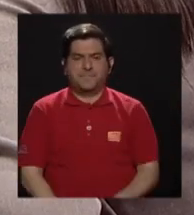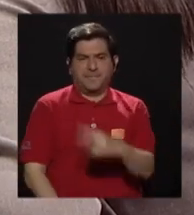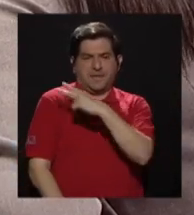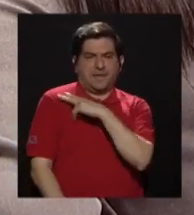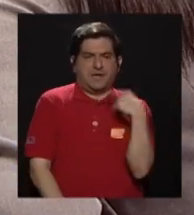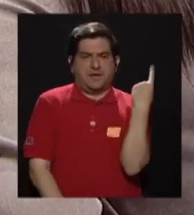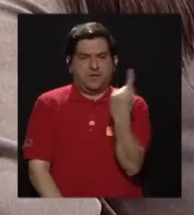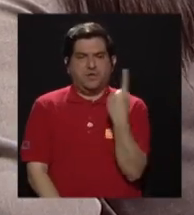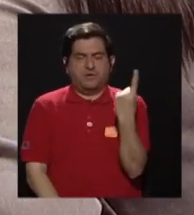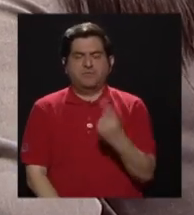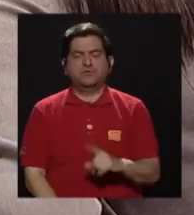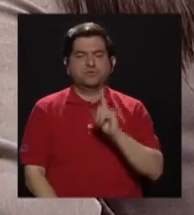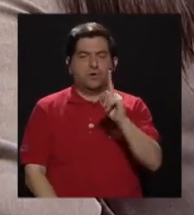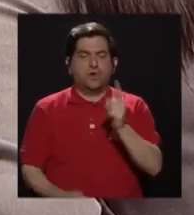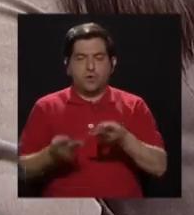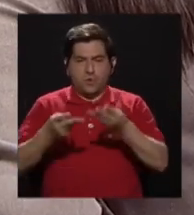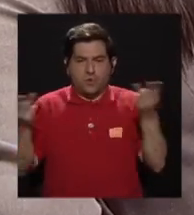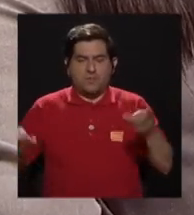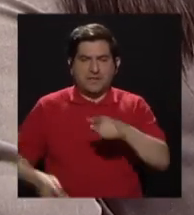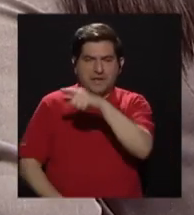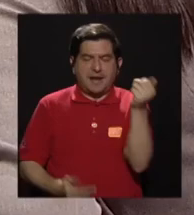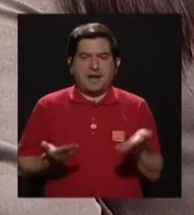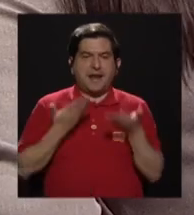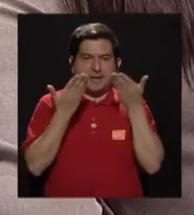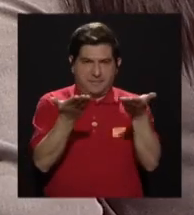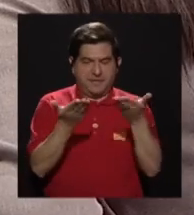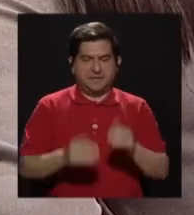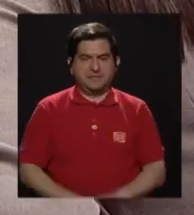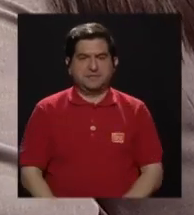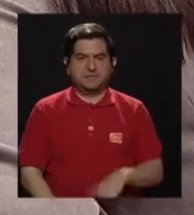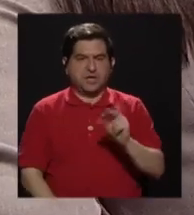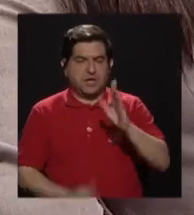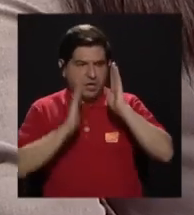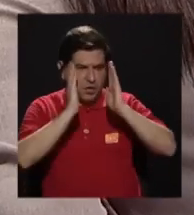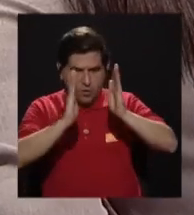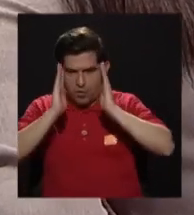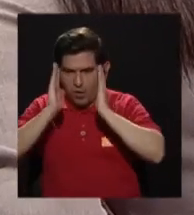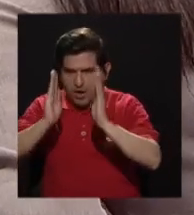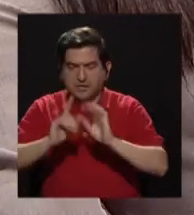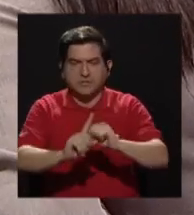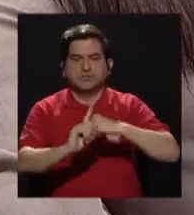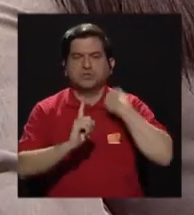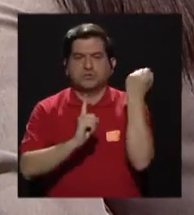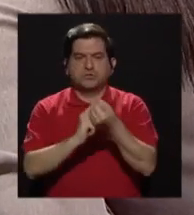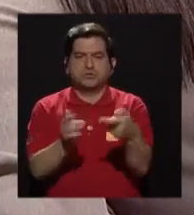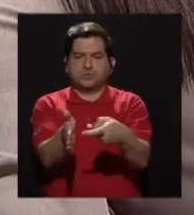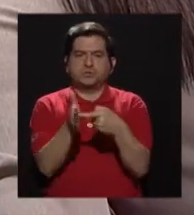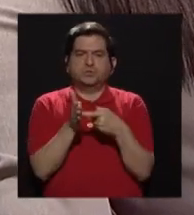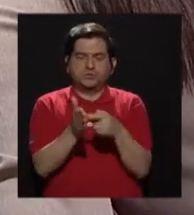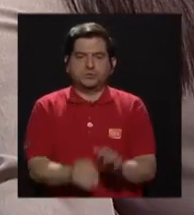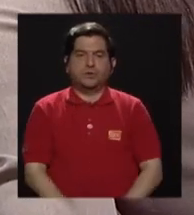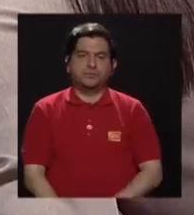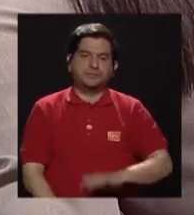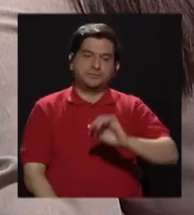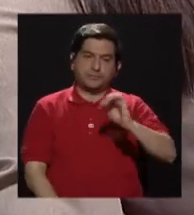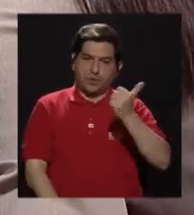solo les brinden un material al mes y no esté como atendiéndose esa demanda. Otras cosas son